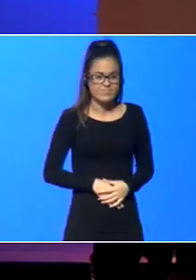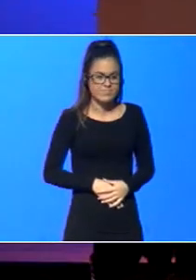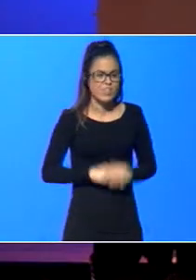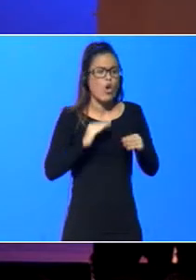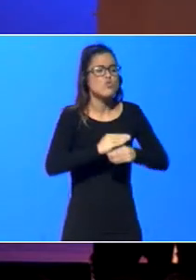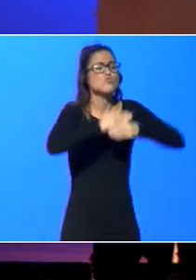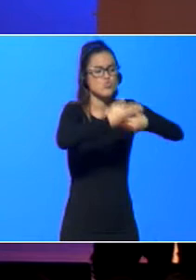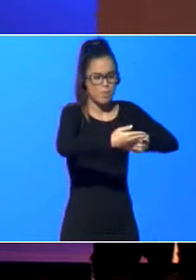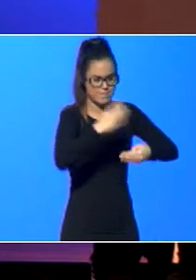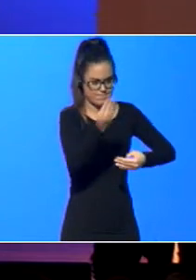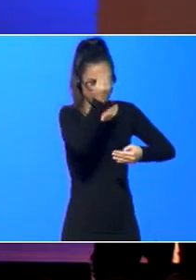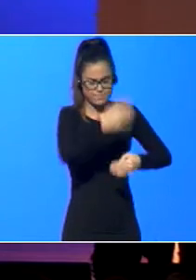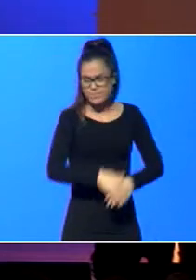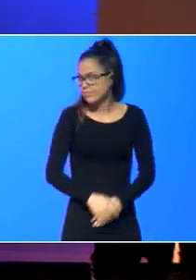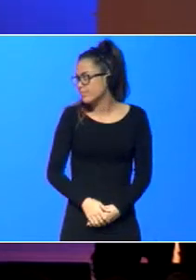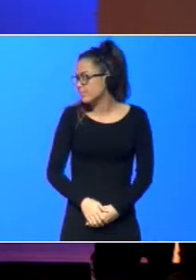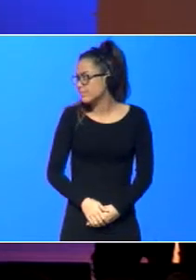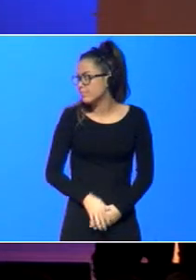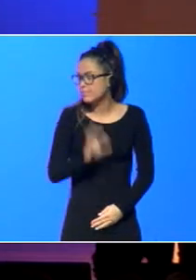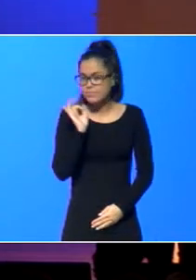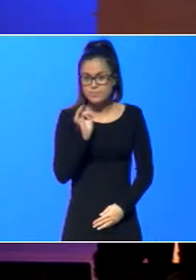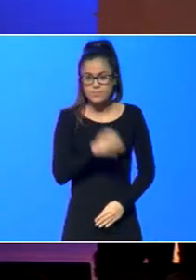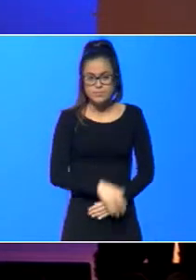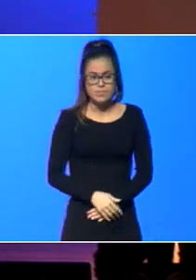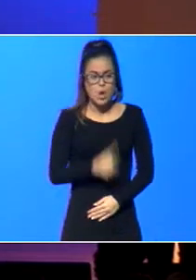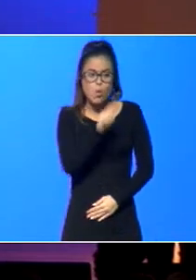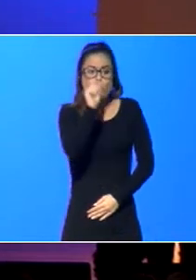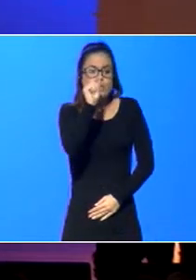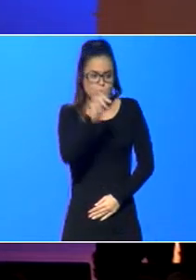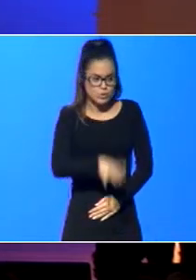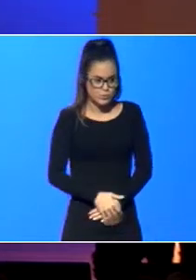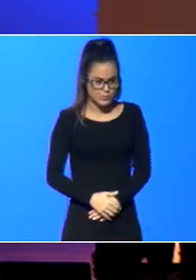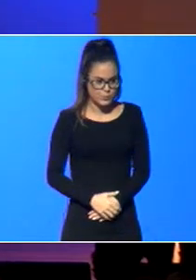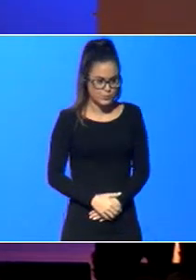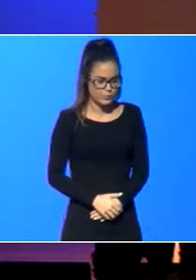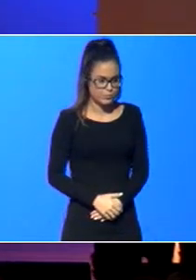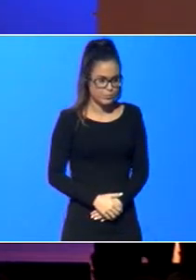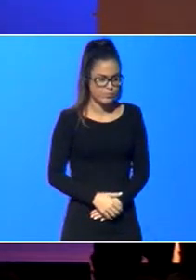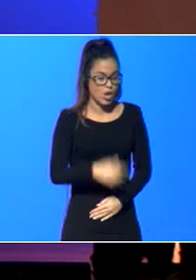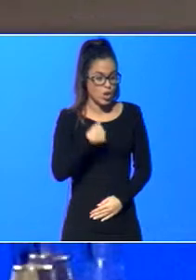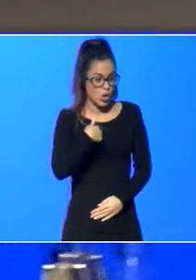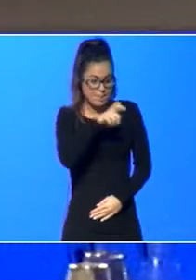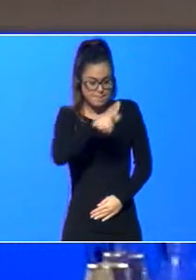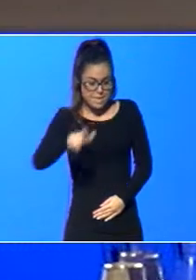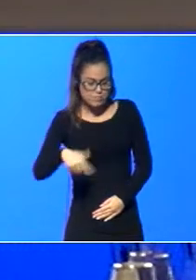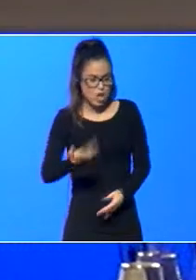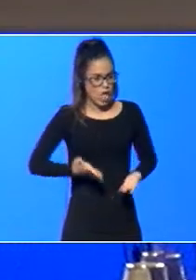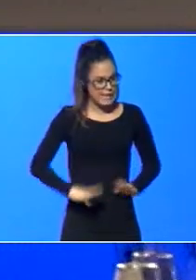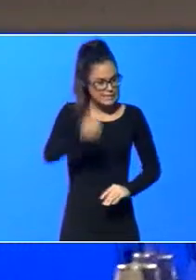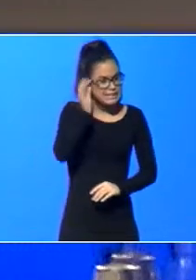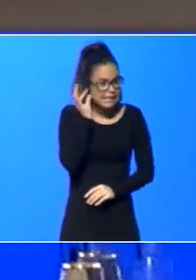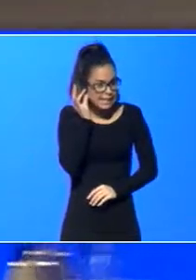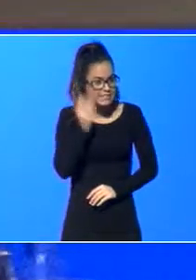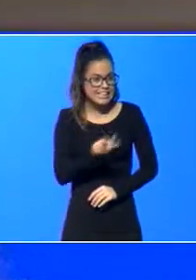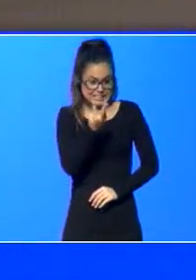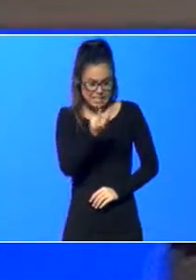Superarlas. Bueno, José Ramón, un minutito, dos. Un minutito. Bueno, yo a la gente y a mis hijas, que tengo tres,